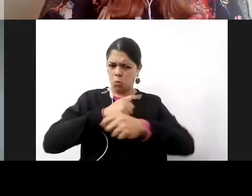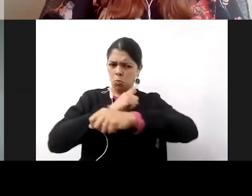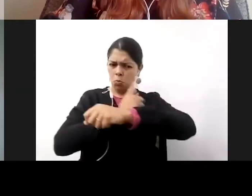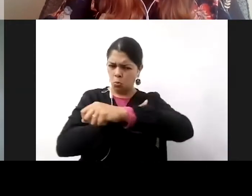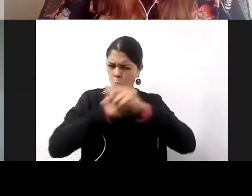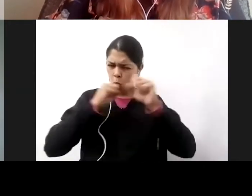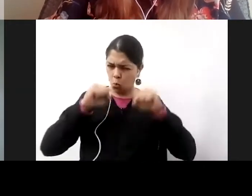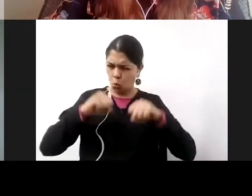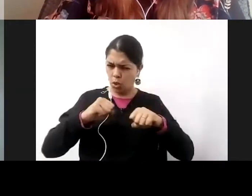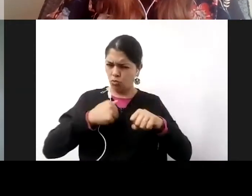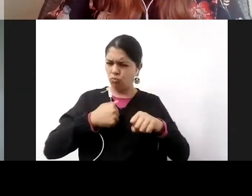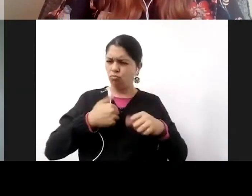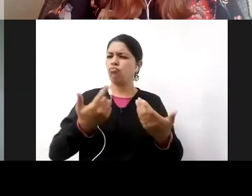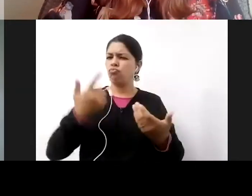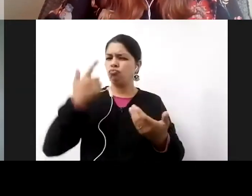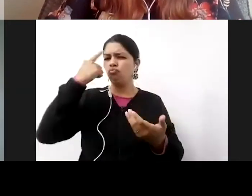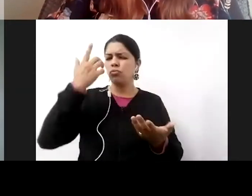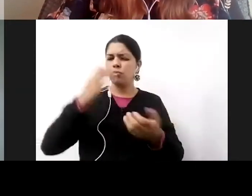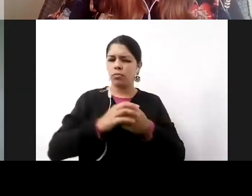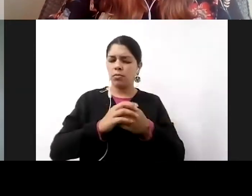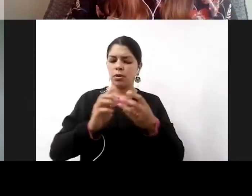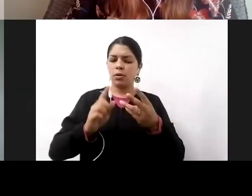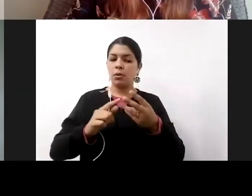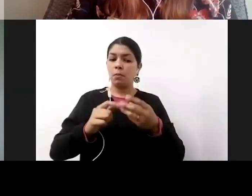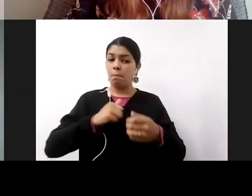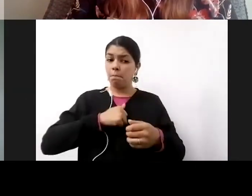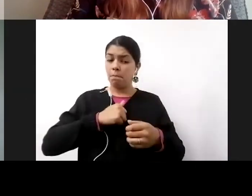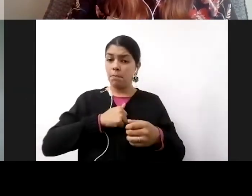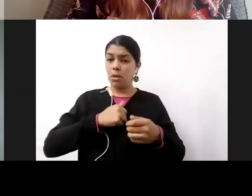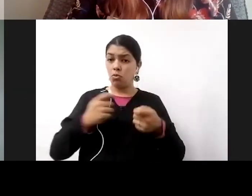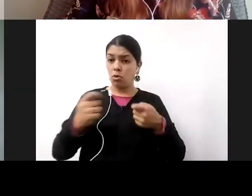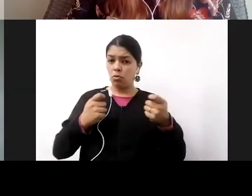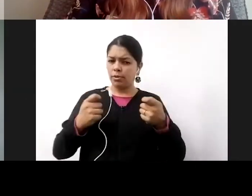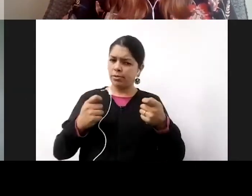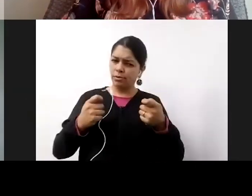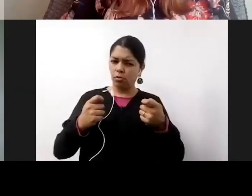y qué tanto se regulan a ustedes mismos.